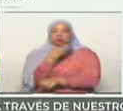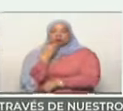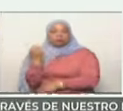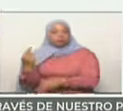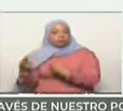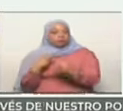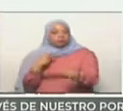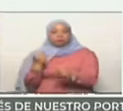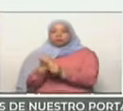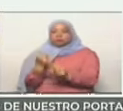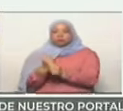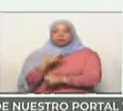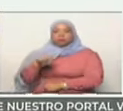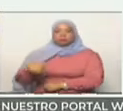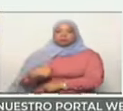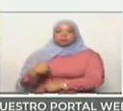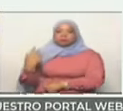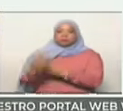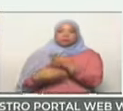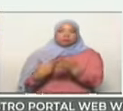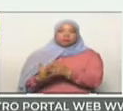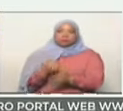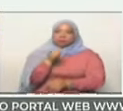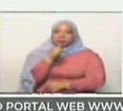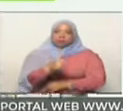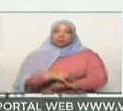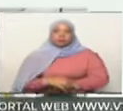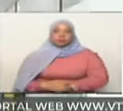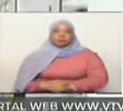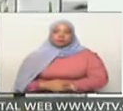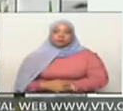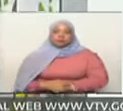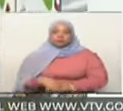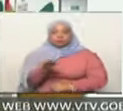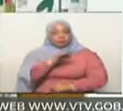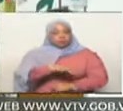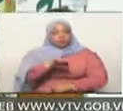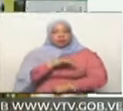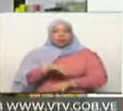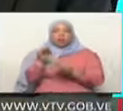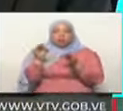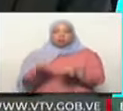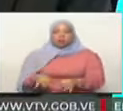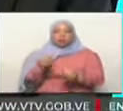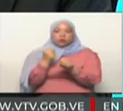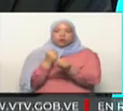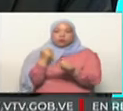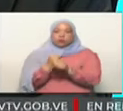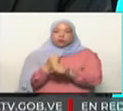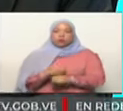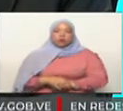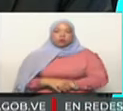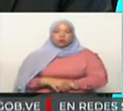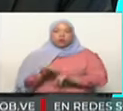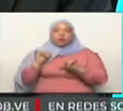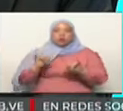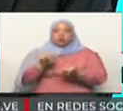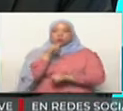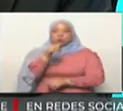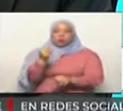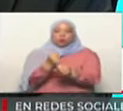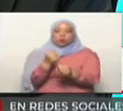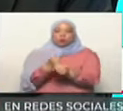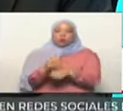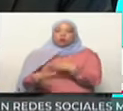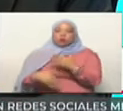costo-valor. Así debe ser. Y eso debe seguir fortaleciéndose. A mí me motiva que